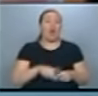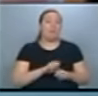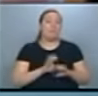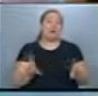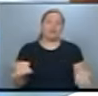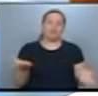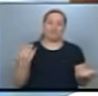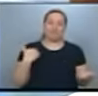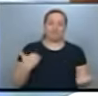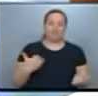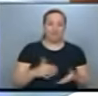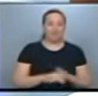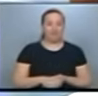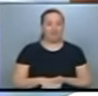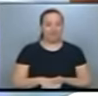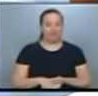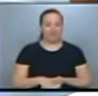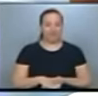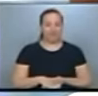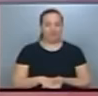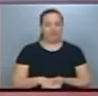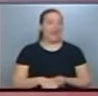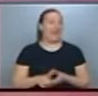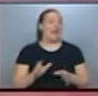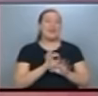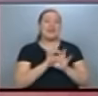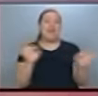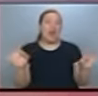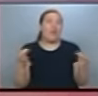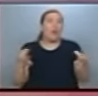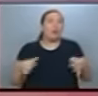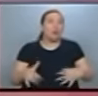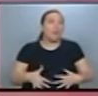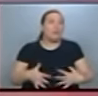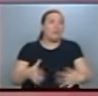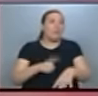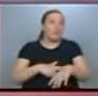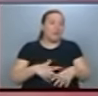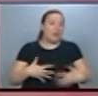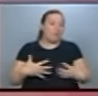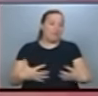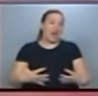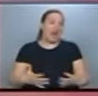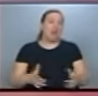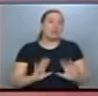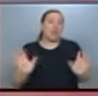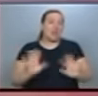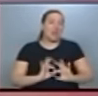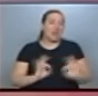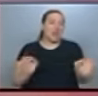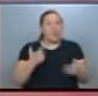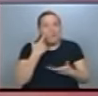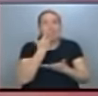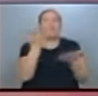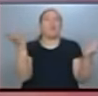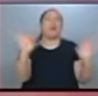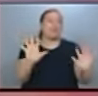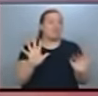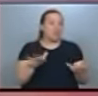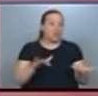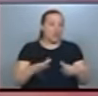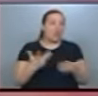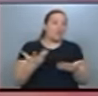no se lo merece. La verdad que no se lo merece. No, nadie se lo merece en el medio de un embarazo. Nadie se merece que se ventile esta situación. Ni vivirla,